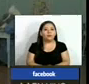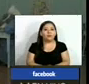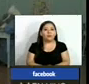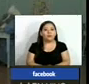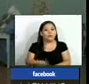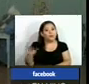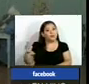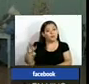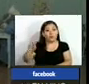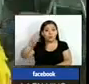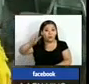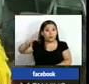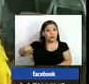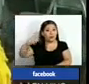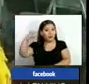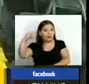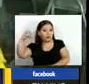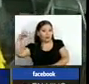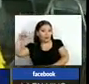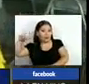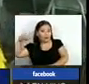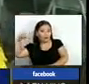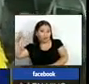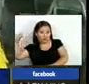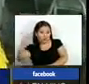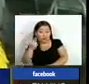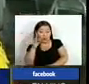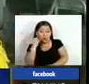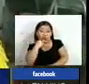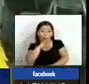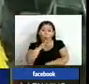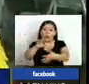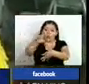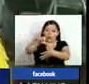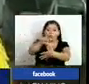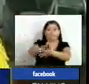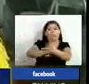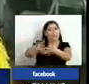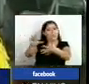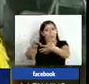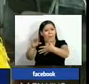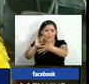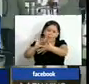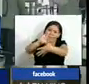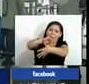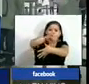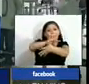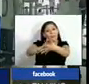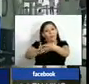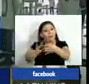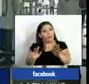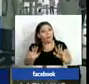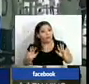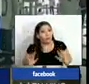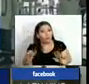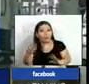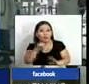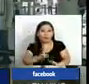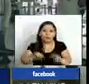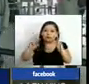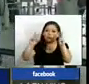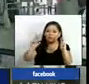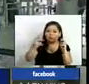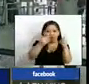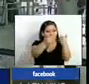Con más de 2 millones de casos, América Latina es el nuevo epicentro mundial del brote de coronavirus. Sin embargo, la situación en los